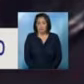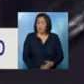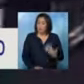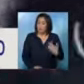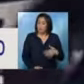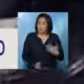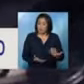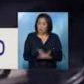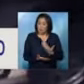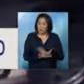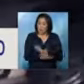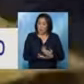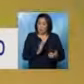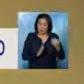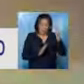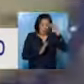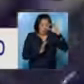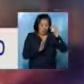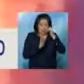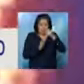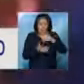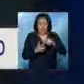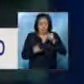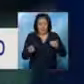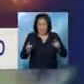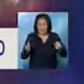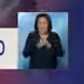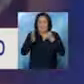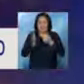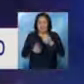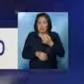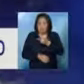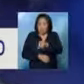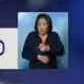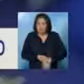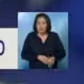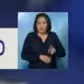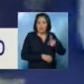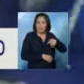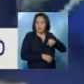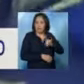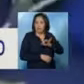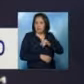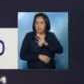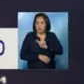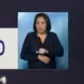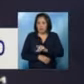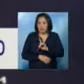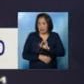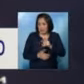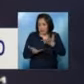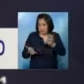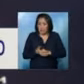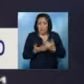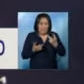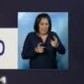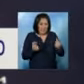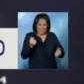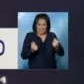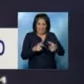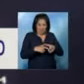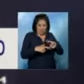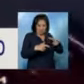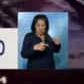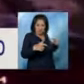Nuevas imágenes de este brutal accidente en República Dominicana salieron a la luz. Y es que este tráiler puso